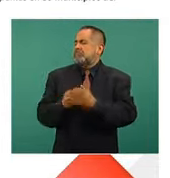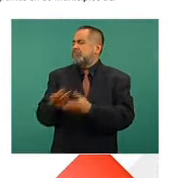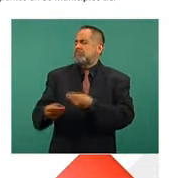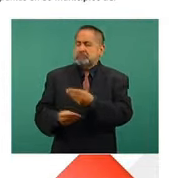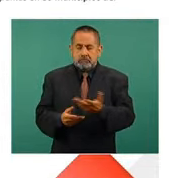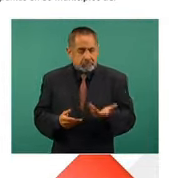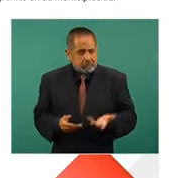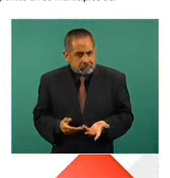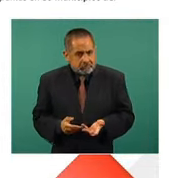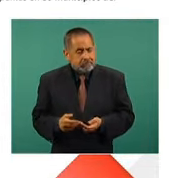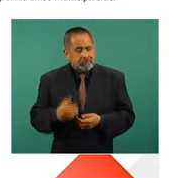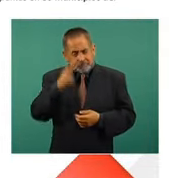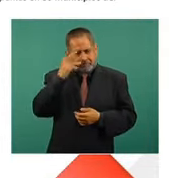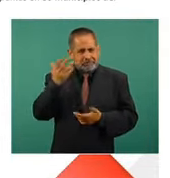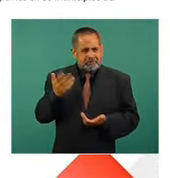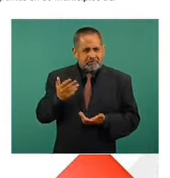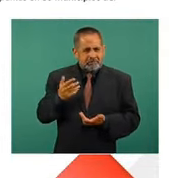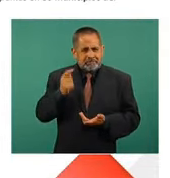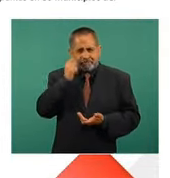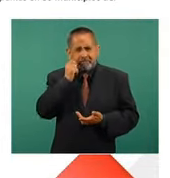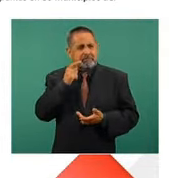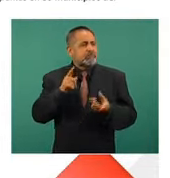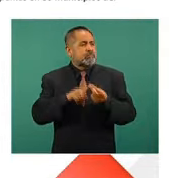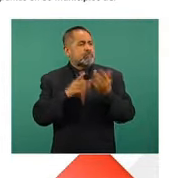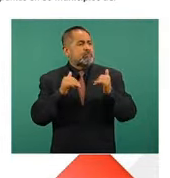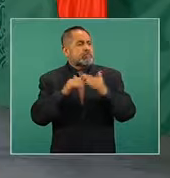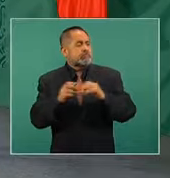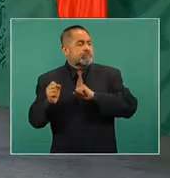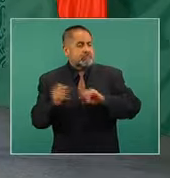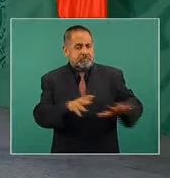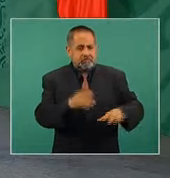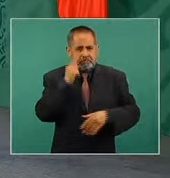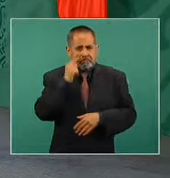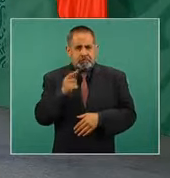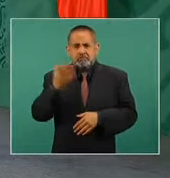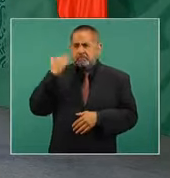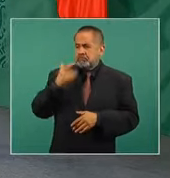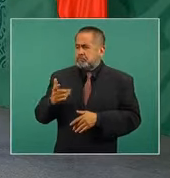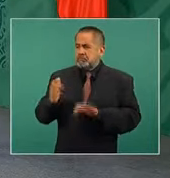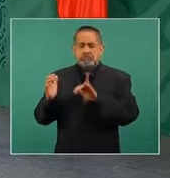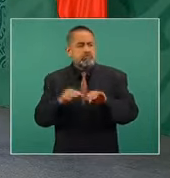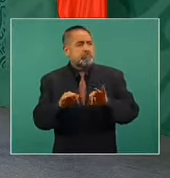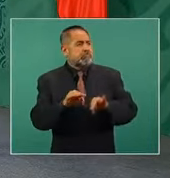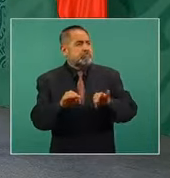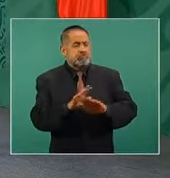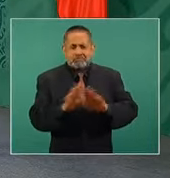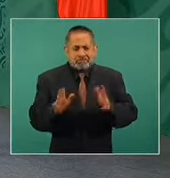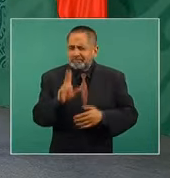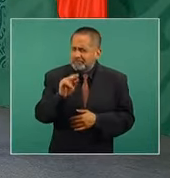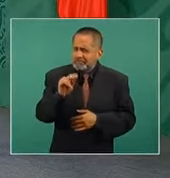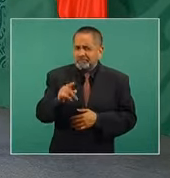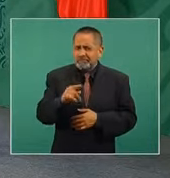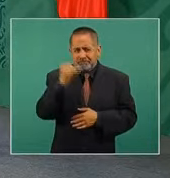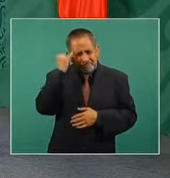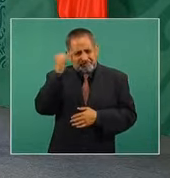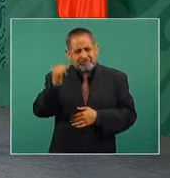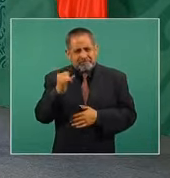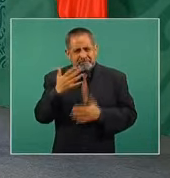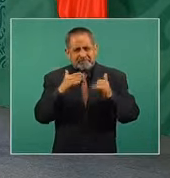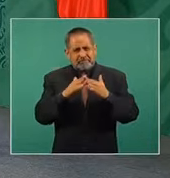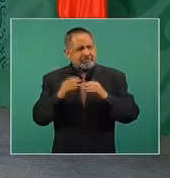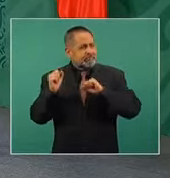lo decían en la atención, que qué importaba lo de la vivienda abandonada, ya había generado empleo esa construcción. O sea, imagínense